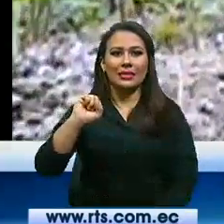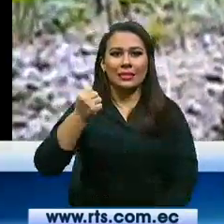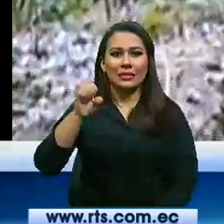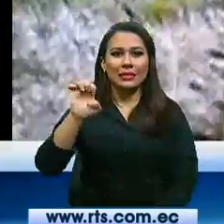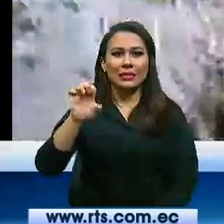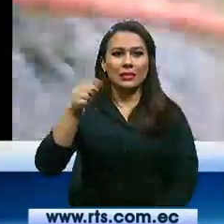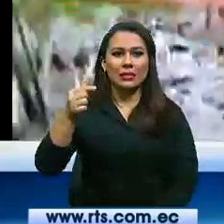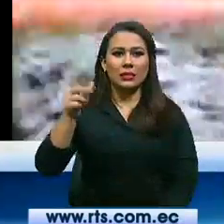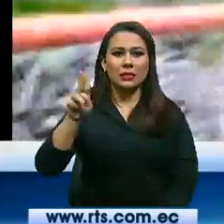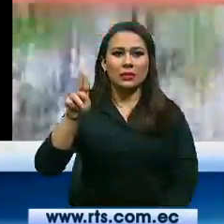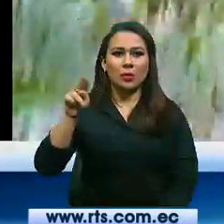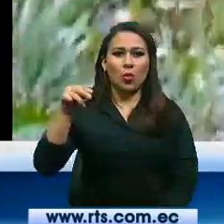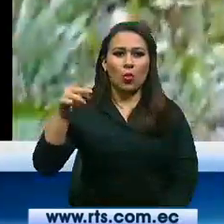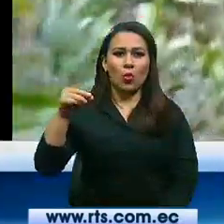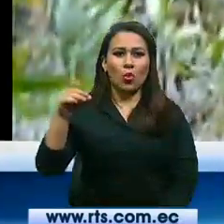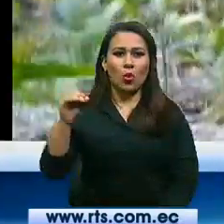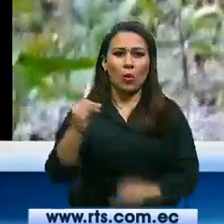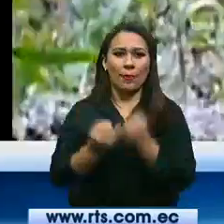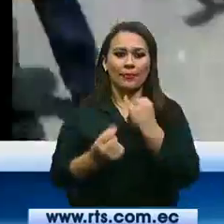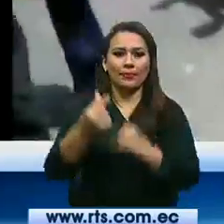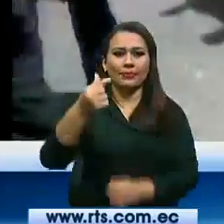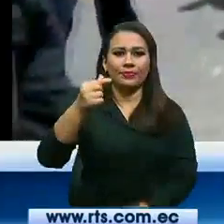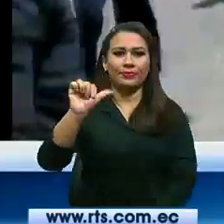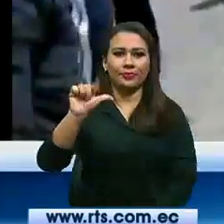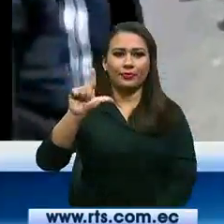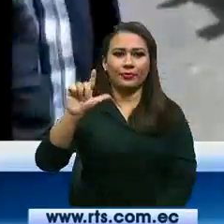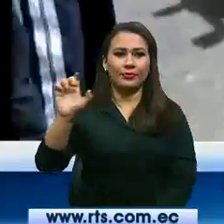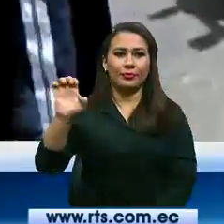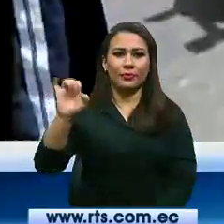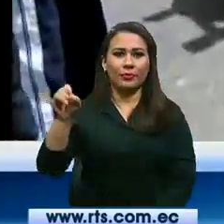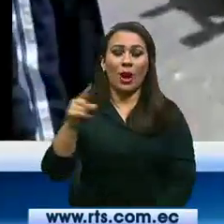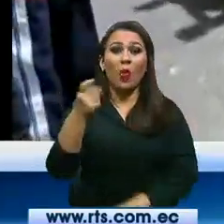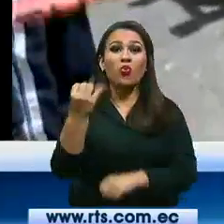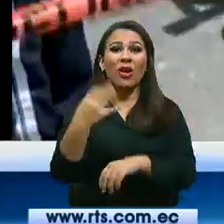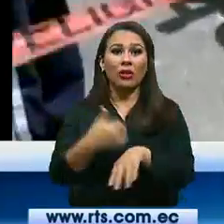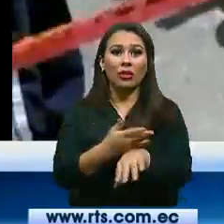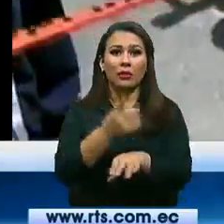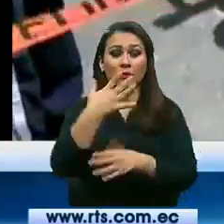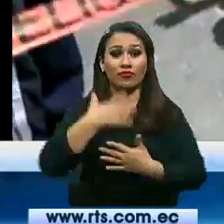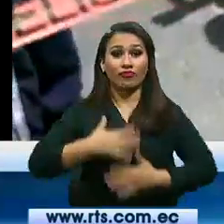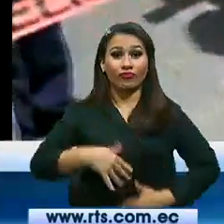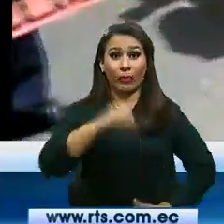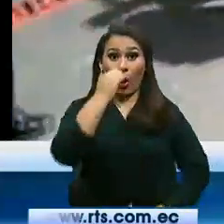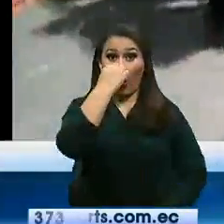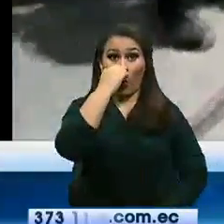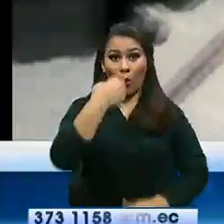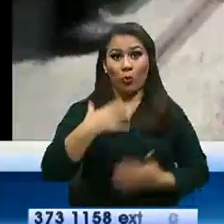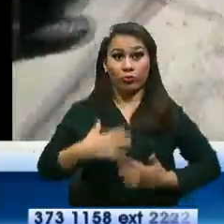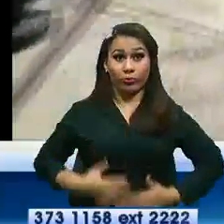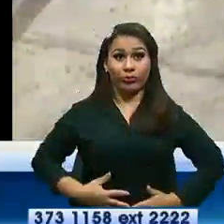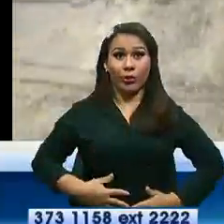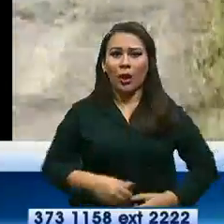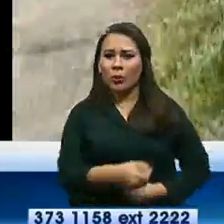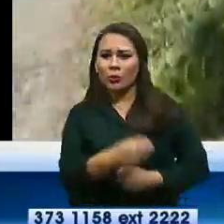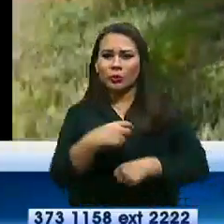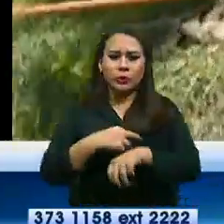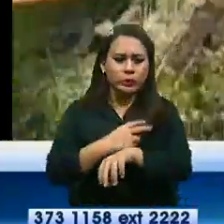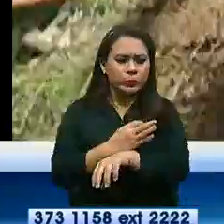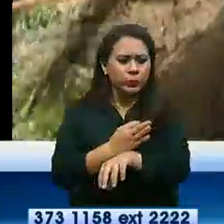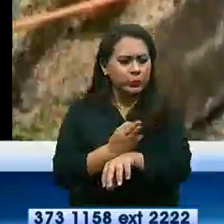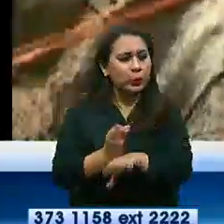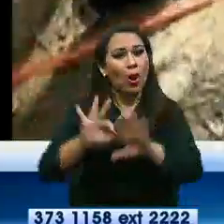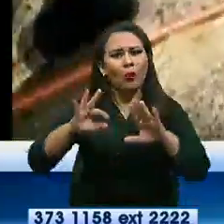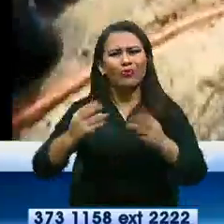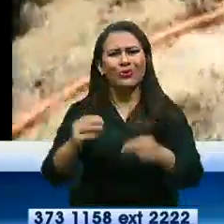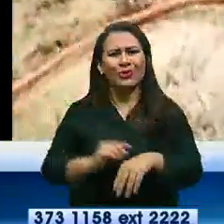Sandrango. Las tareas de extracción del cadáver le tomaron a los miembros de la casaca roja varias horas. Se desplegaron 8